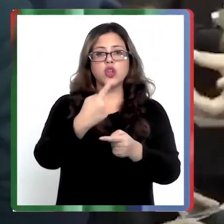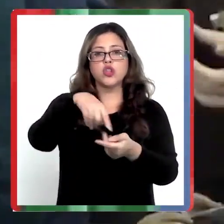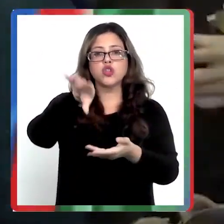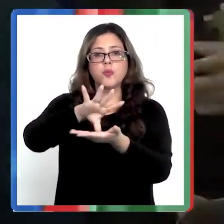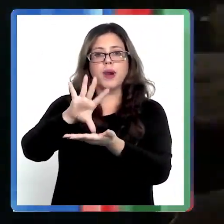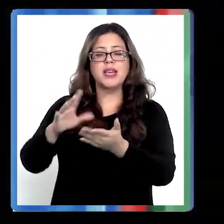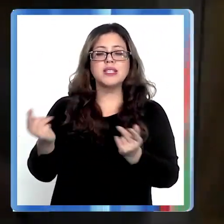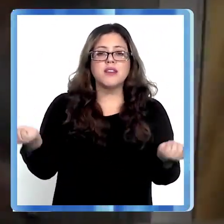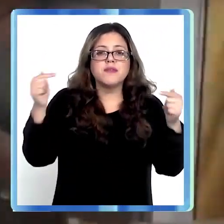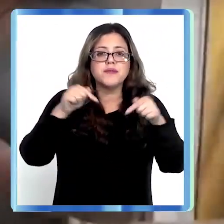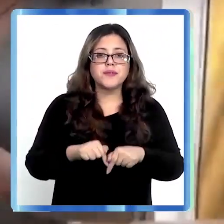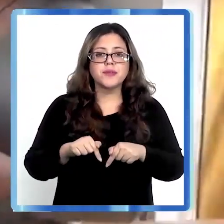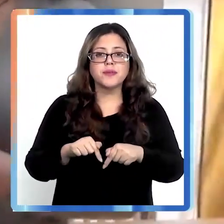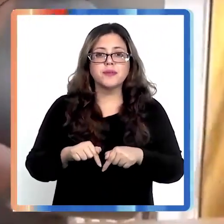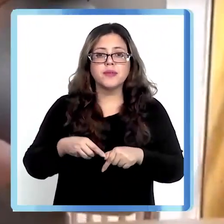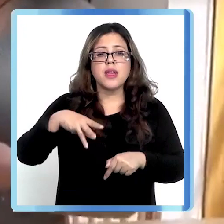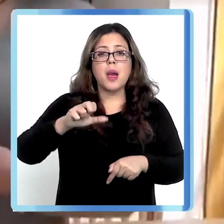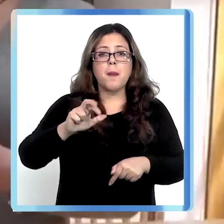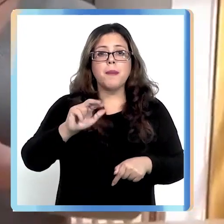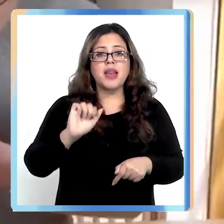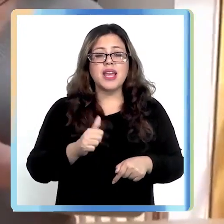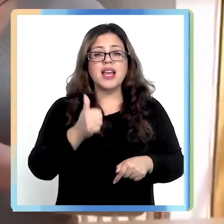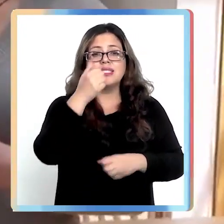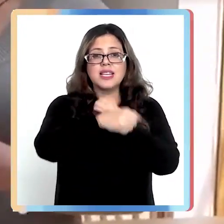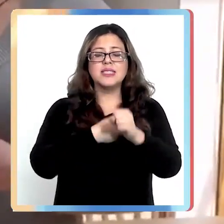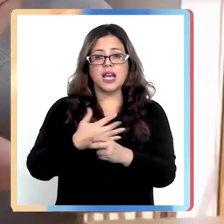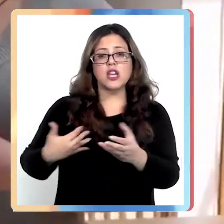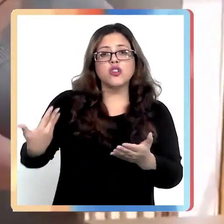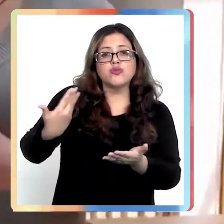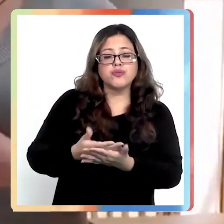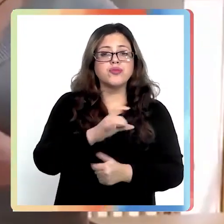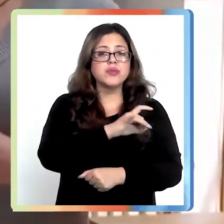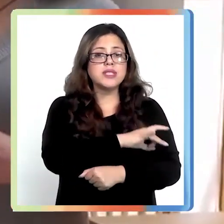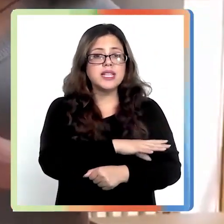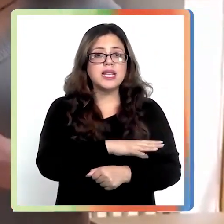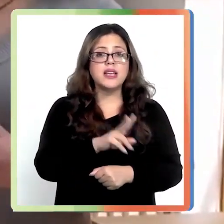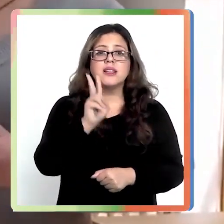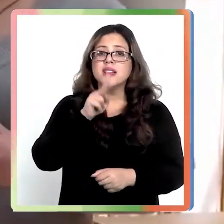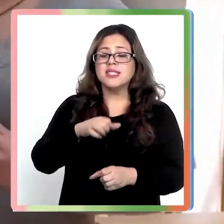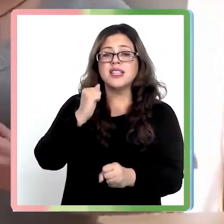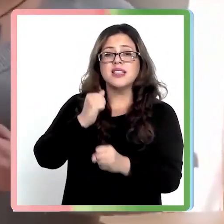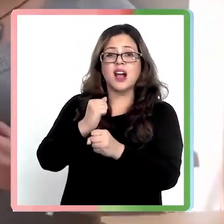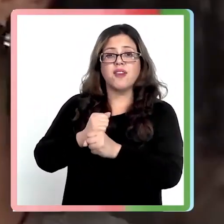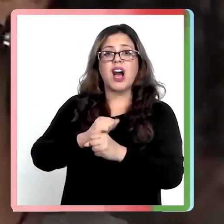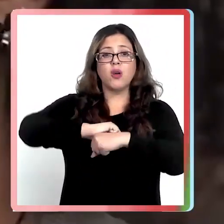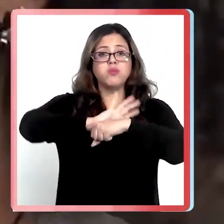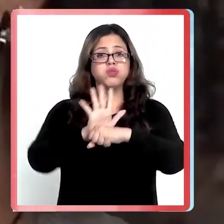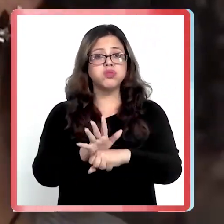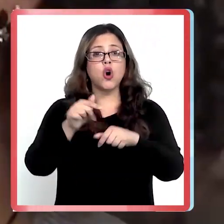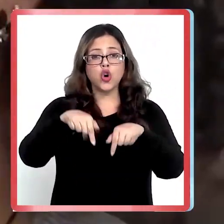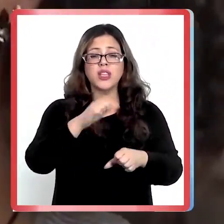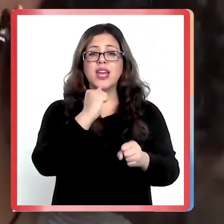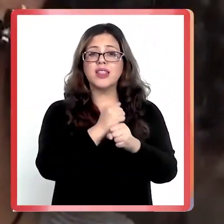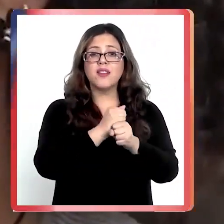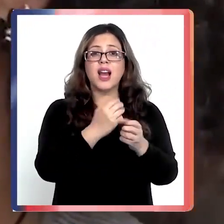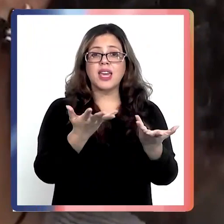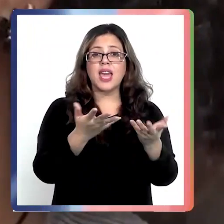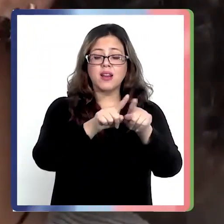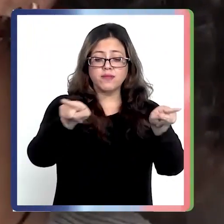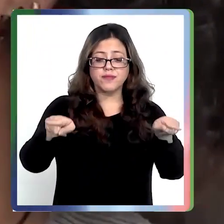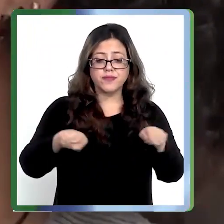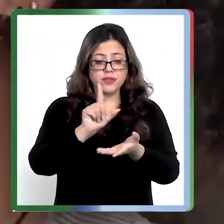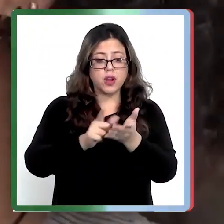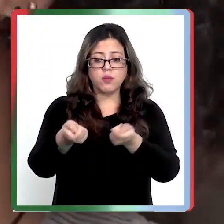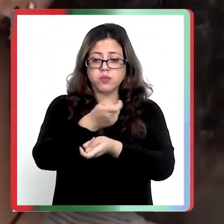migratoria. María Moreno lleva 6 años en el país, quedó cesante en la pandemia, pero hoy trabaja en